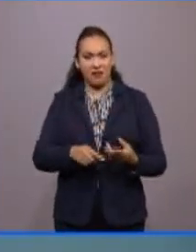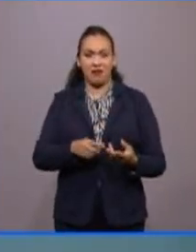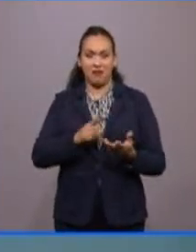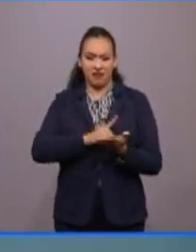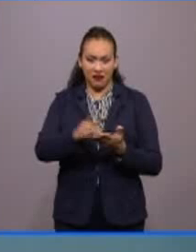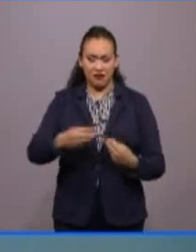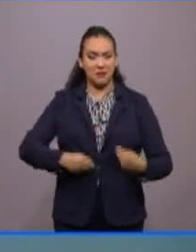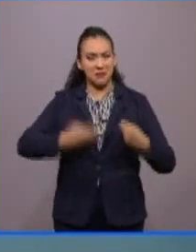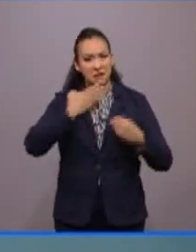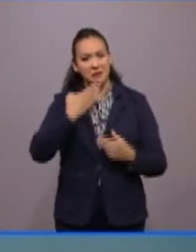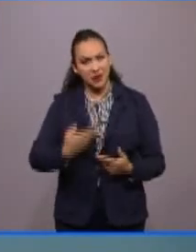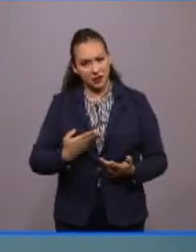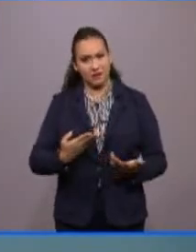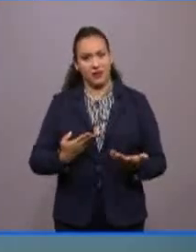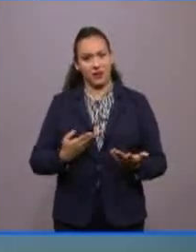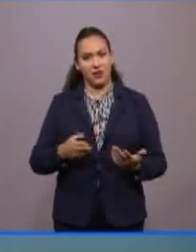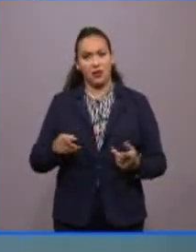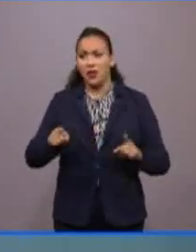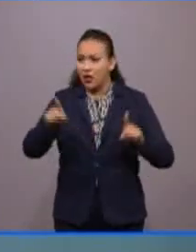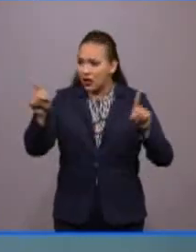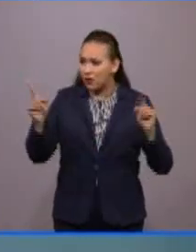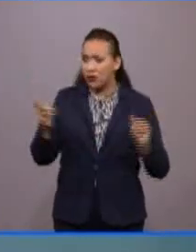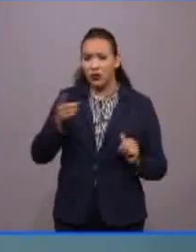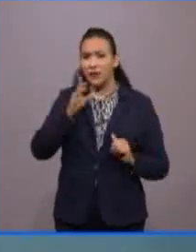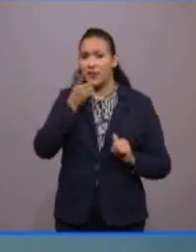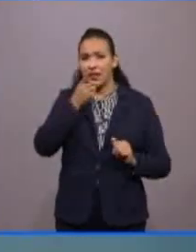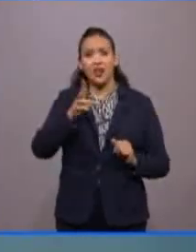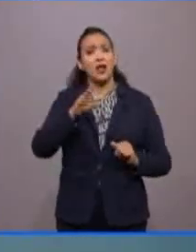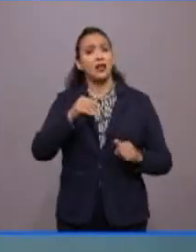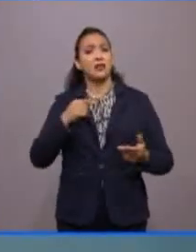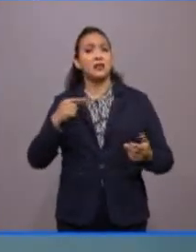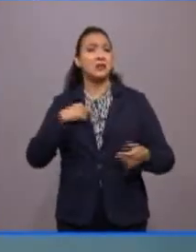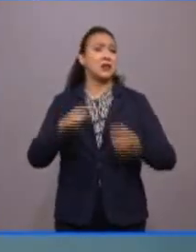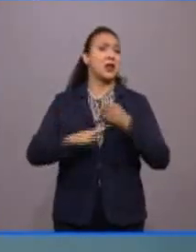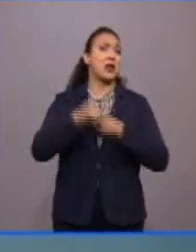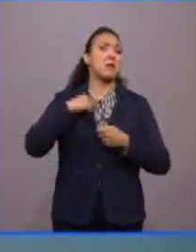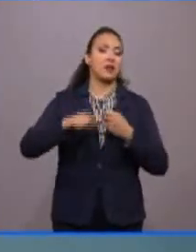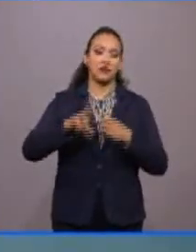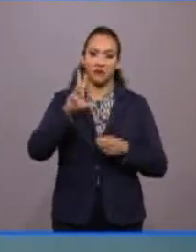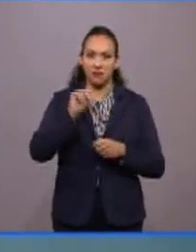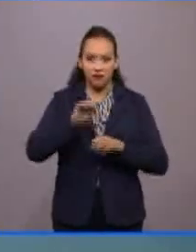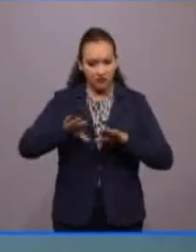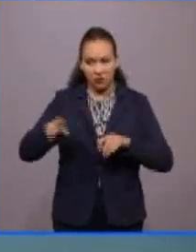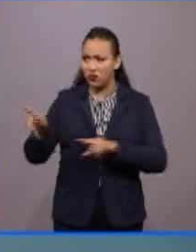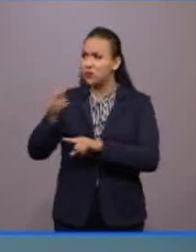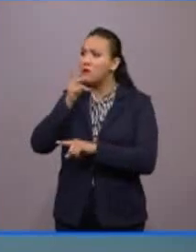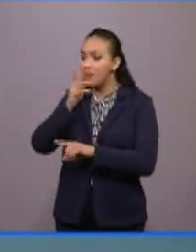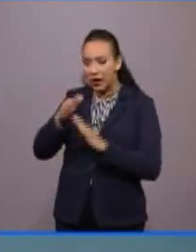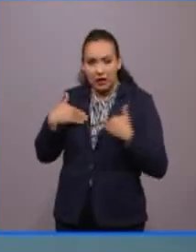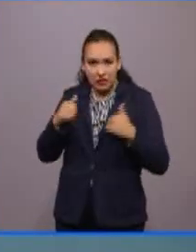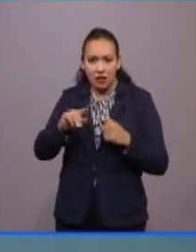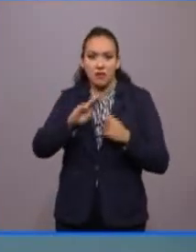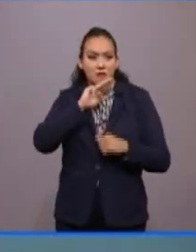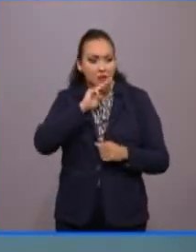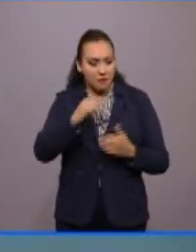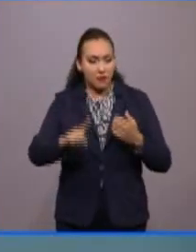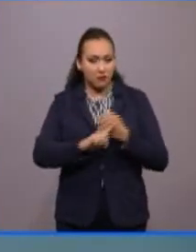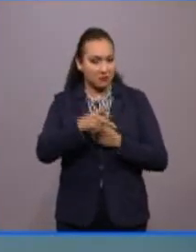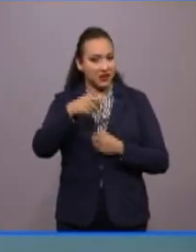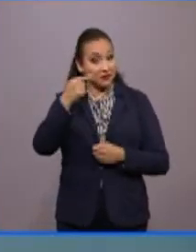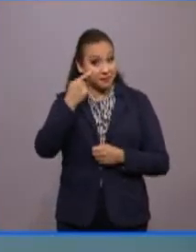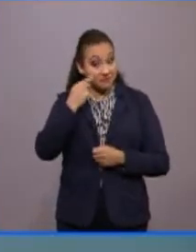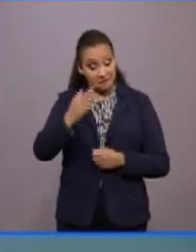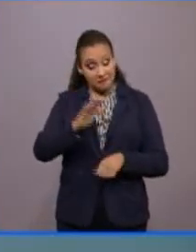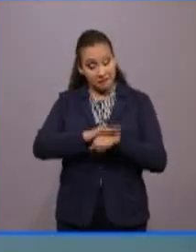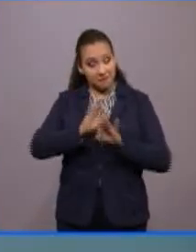nadie puede renunciar, y mucho menos una tercera persona por ellos, aunque sea su mamá o su papá. Para el canal del Poder